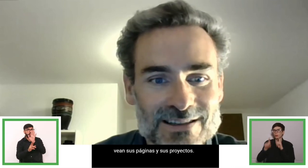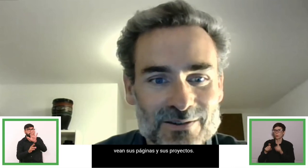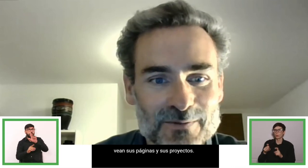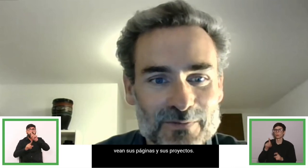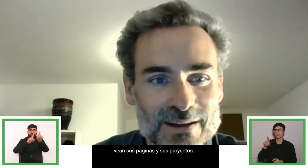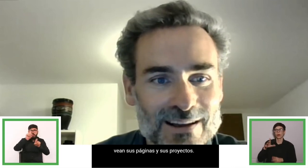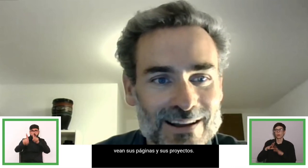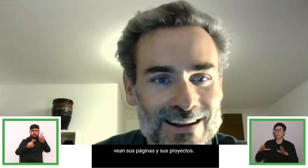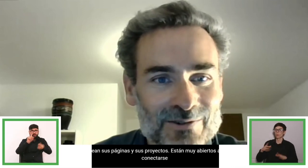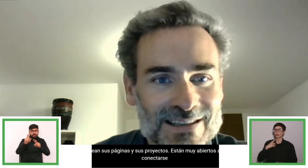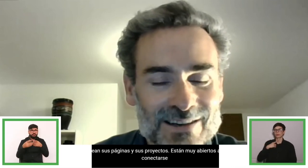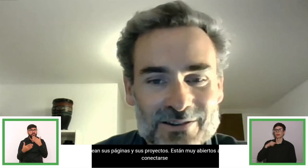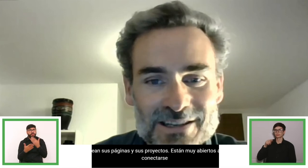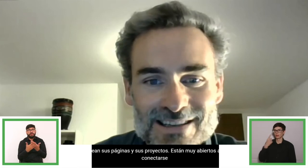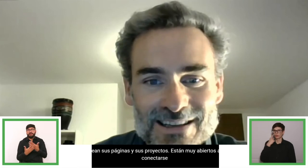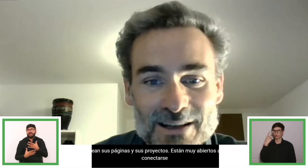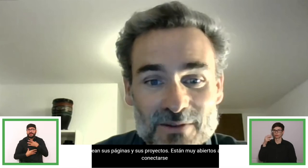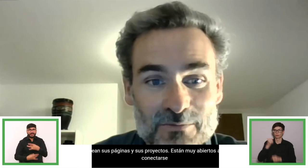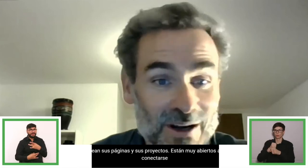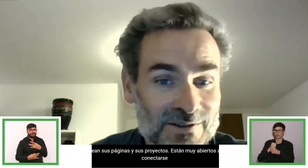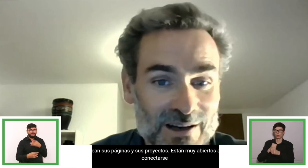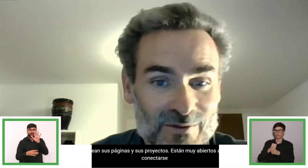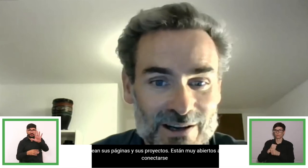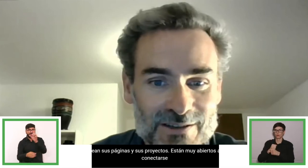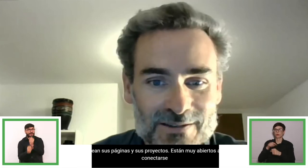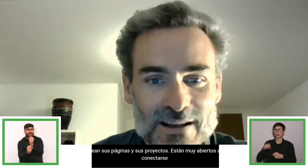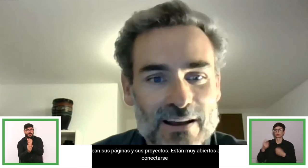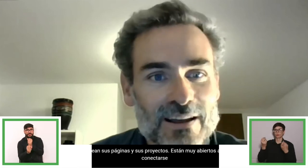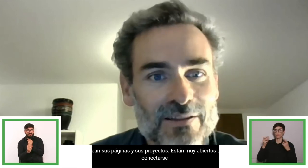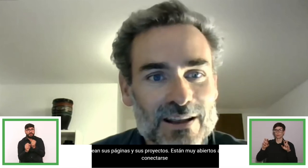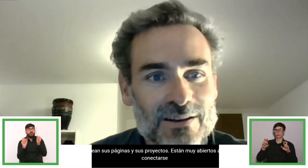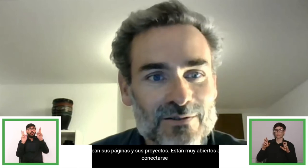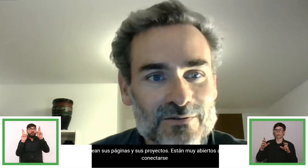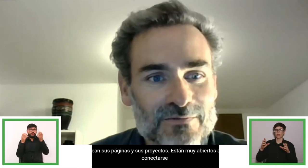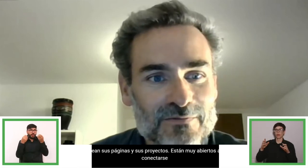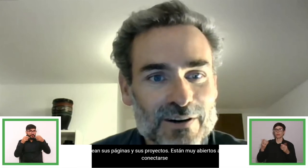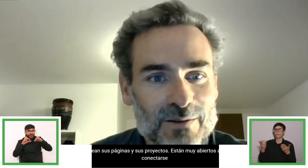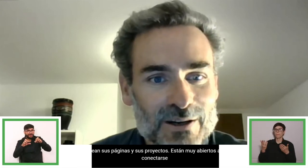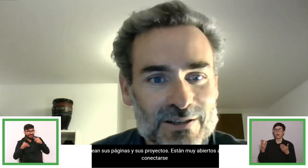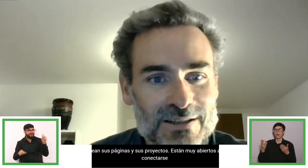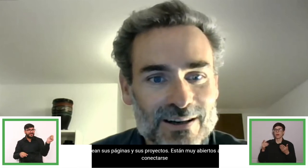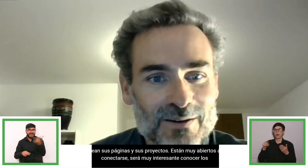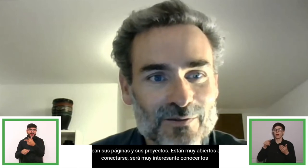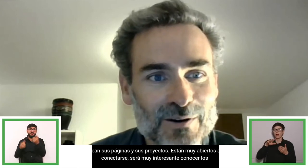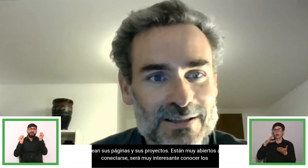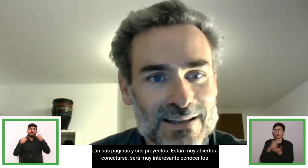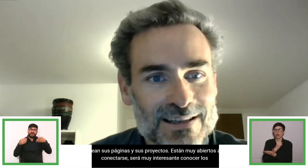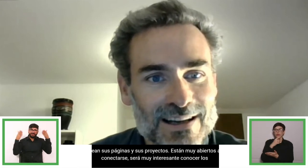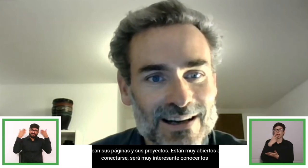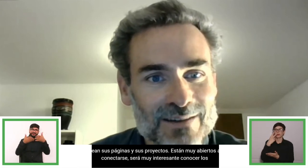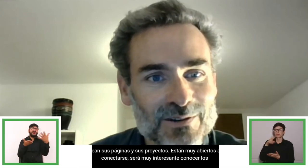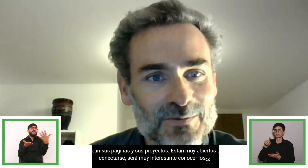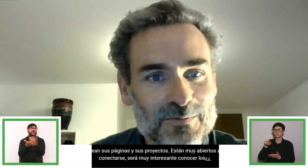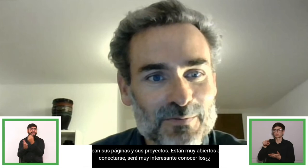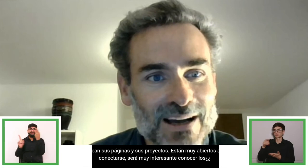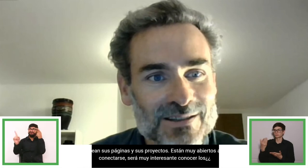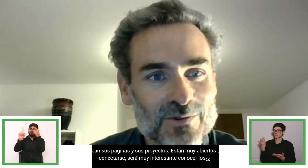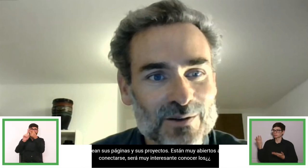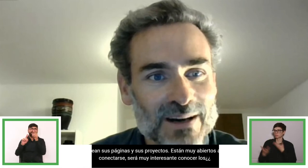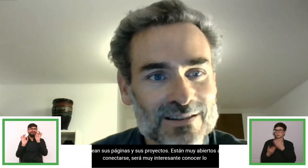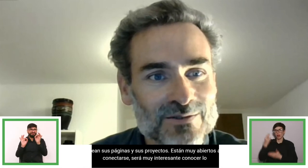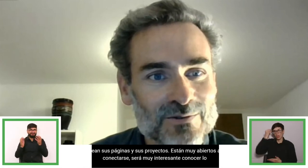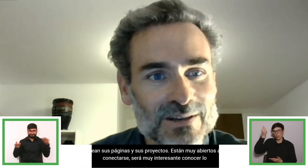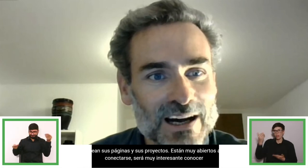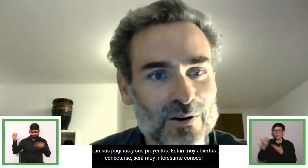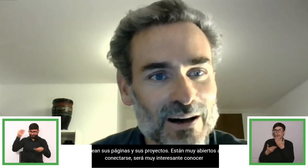trabajo. Así que es una oportunidad de juntar sus energías y quizás crear colaboraciones. Muchas gracias